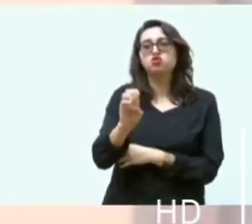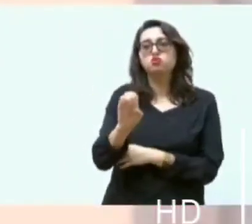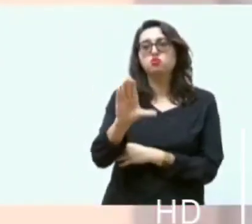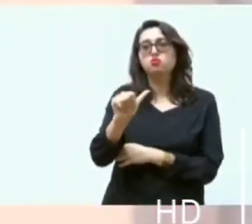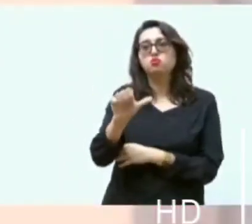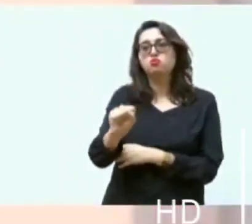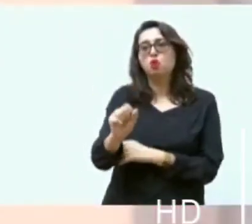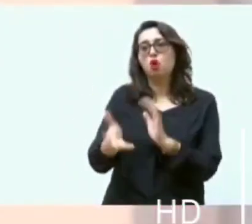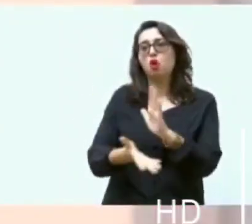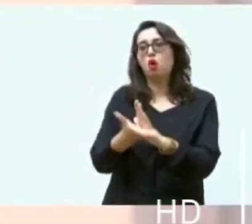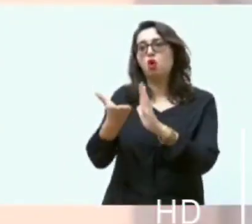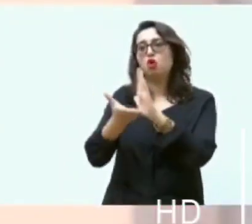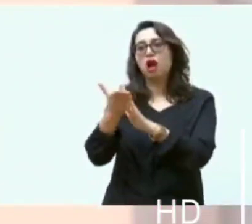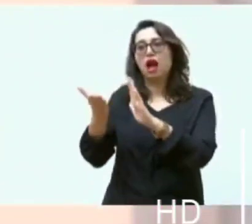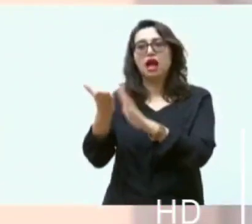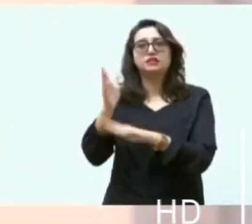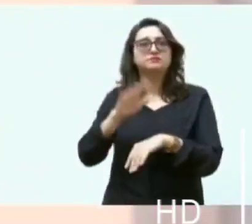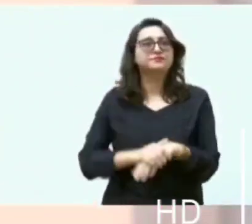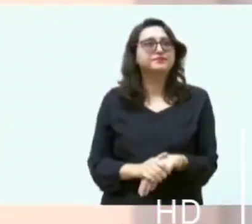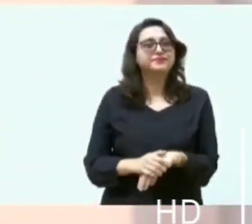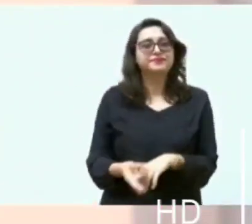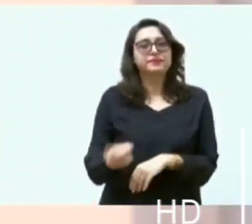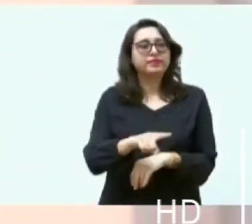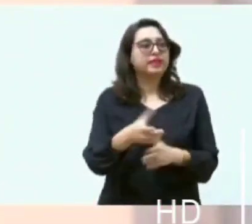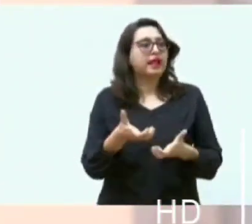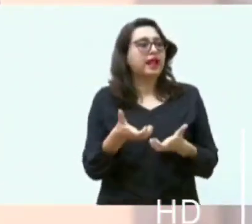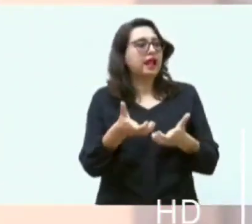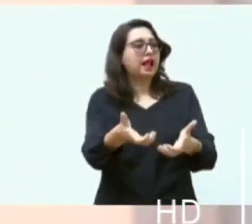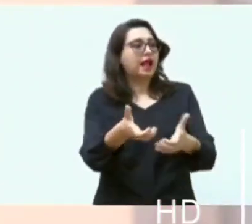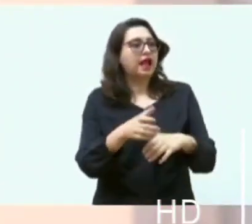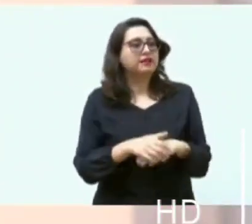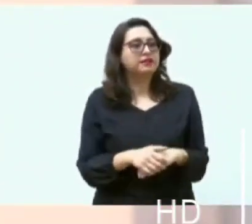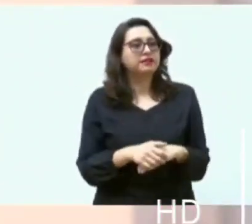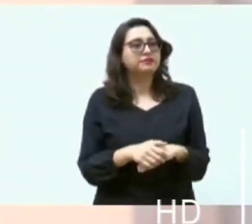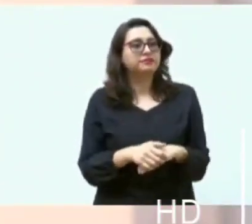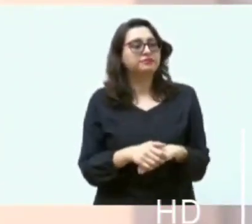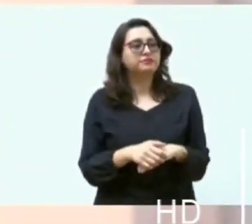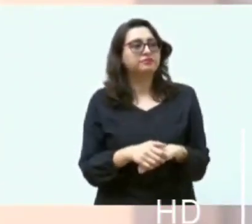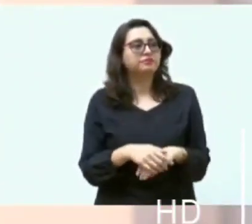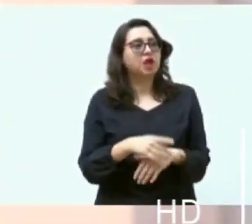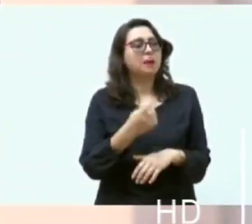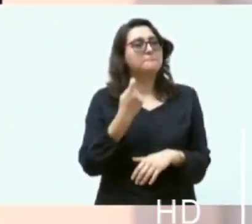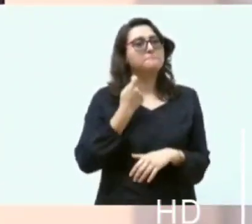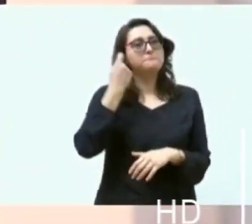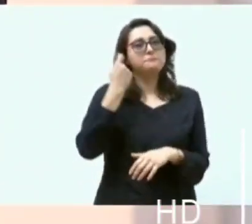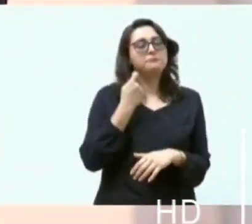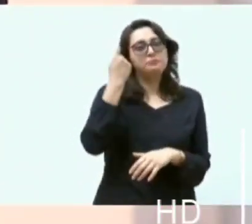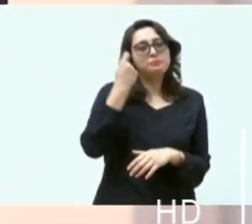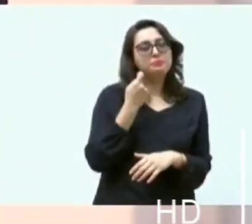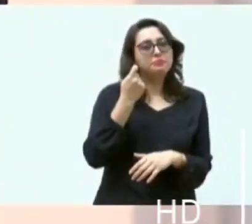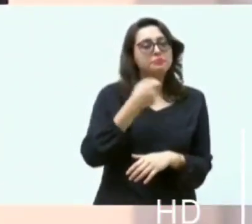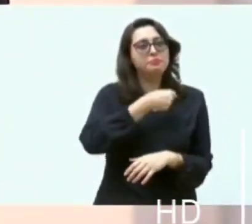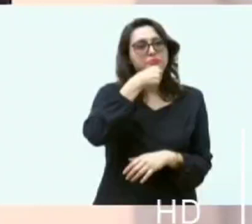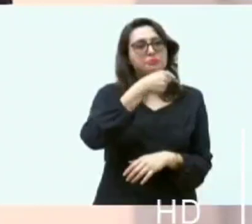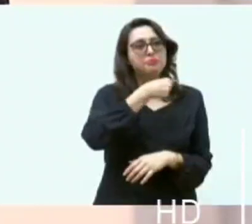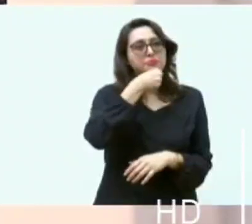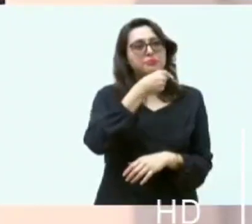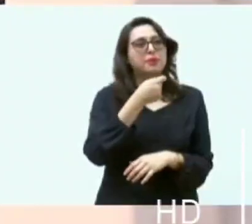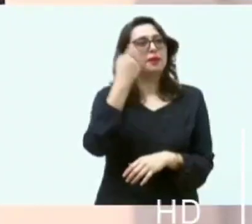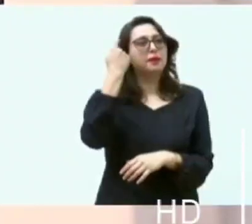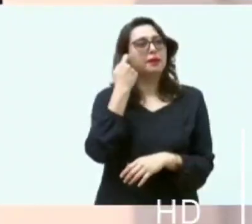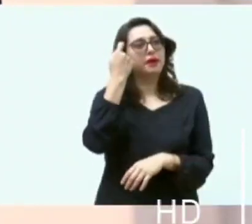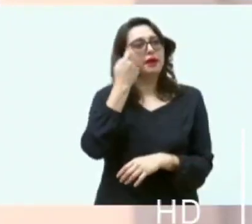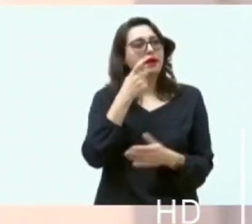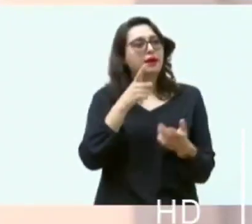los acueductos y las carreteras y el apoyo a los adultos mayores y a las personas